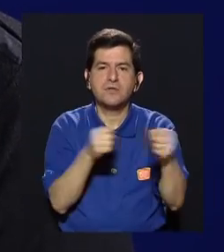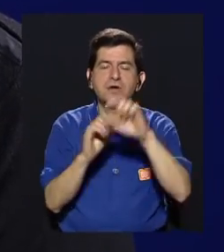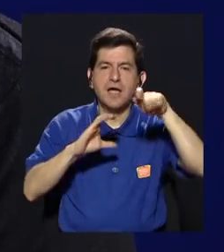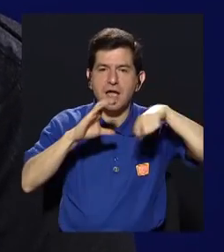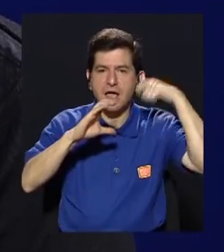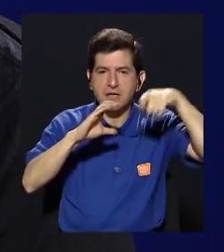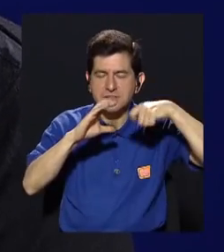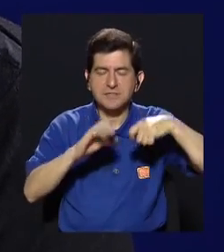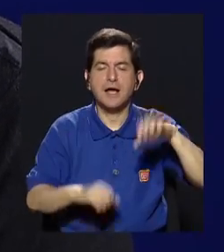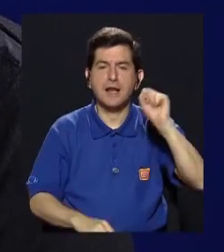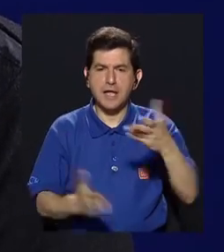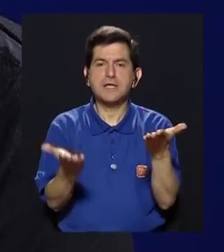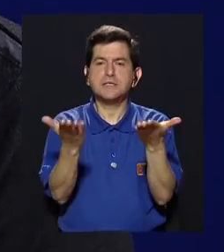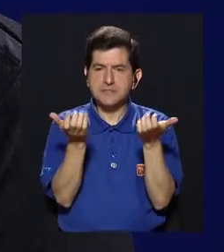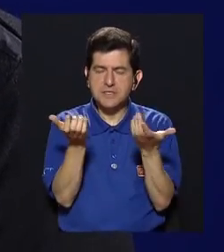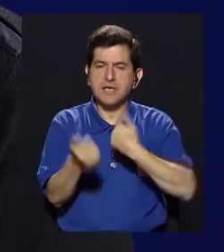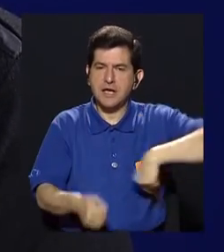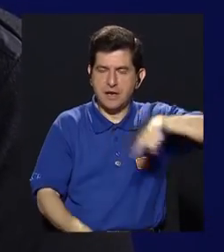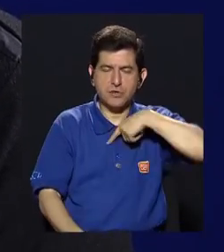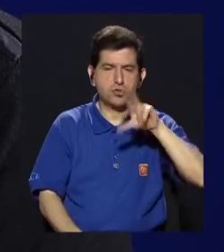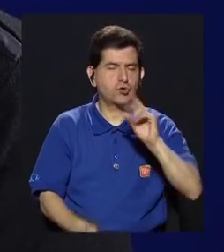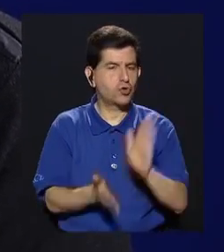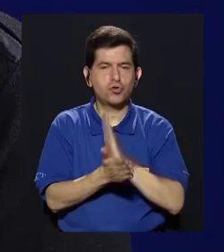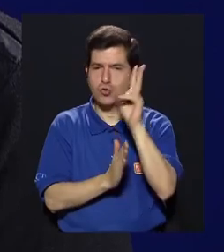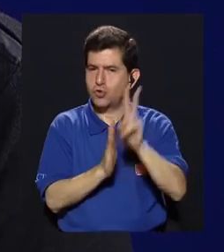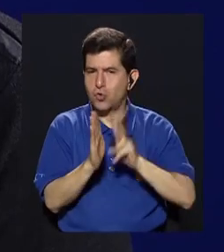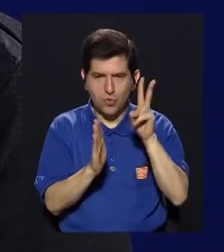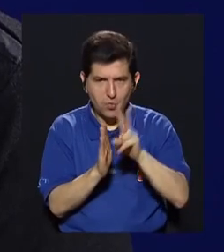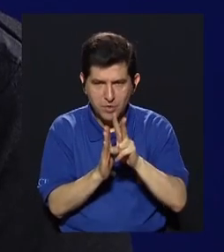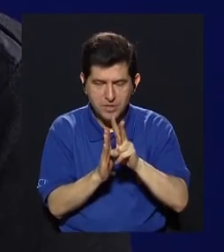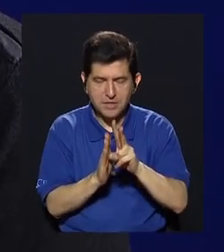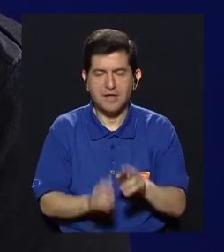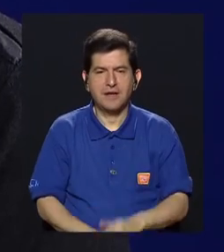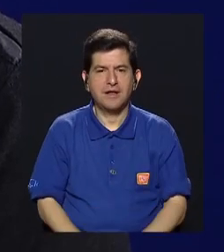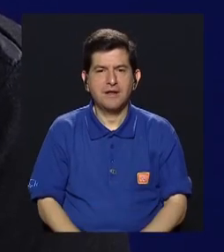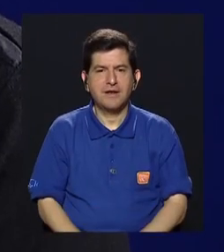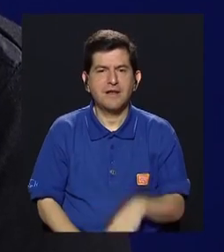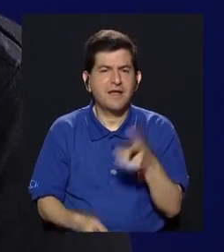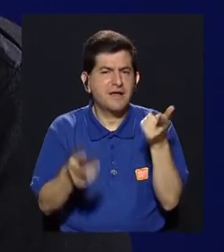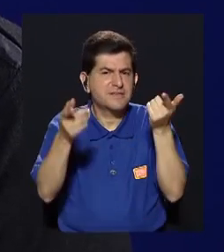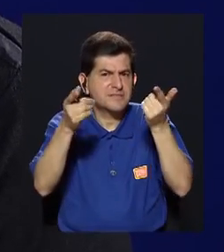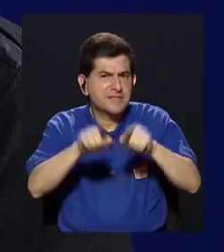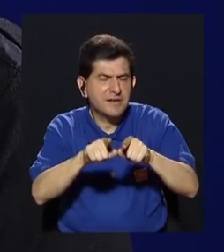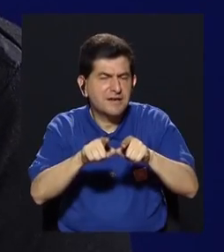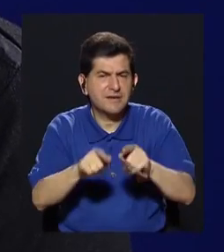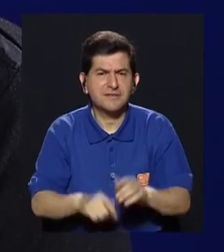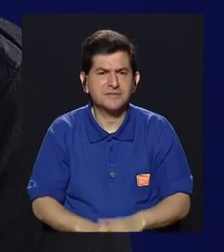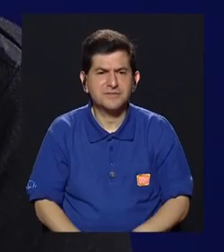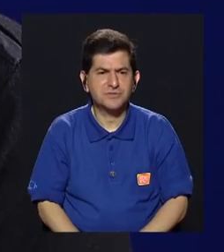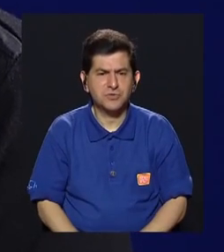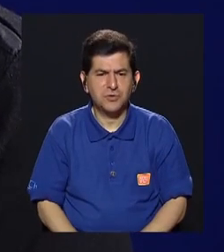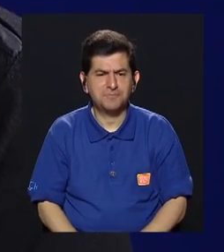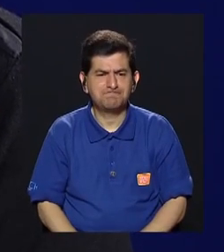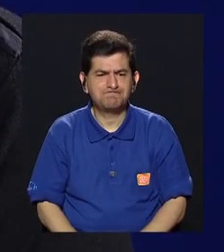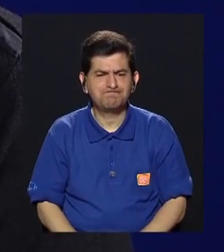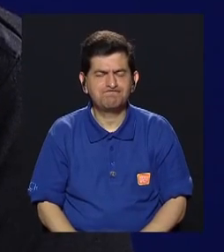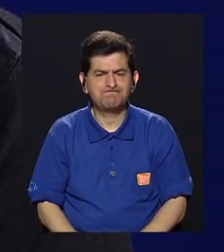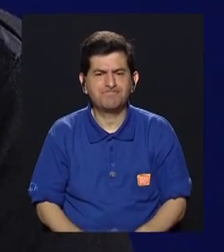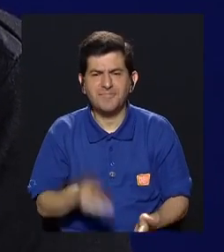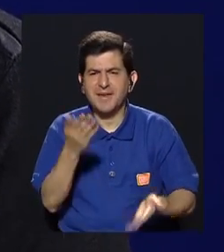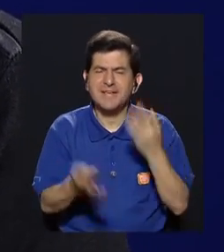lo que sí quisimos hacer ronald es no hacen un documental lo más bien perdón lo que no quisimos hacer fue un documental de